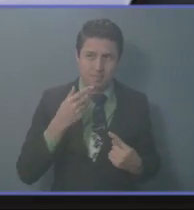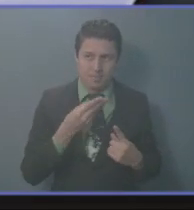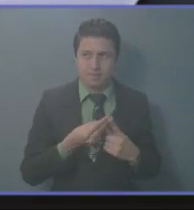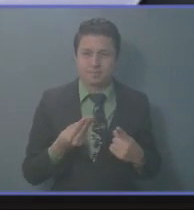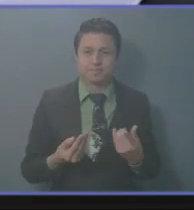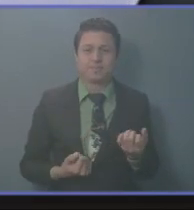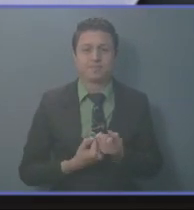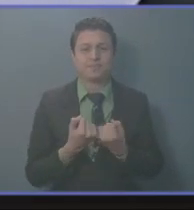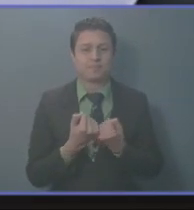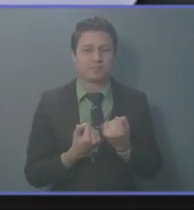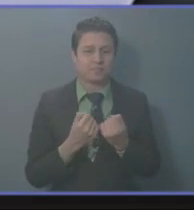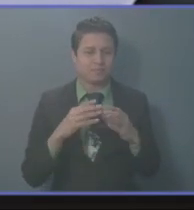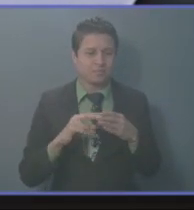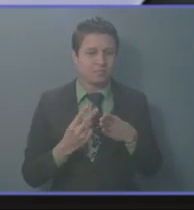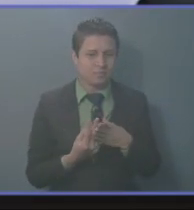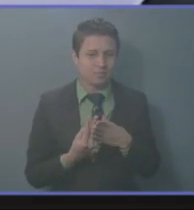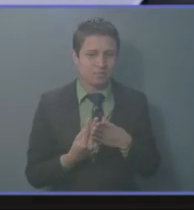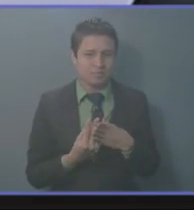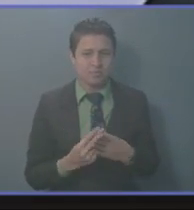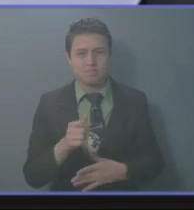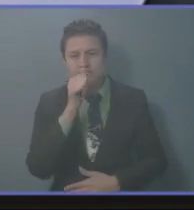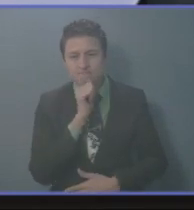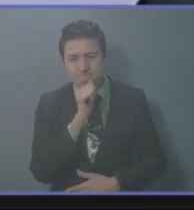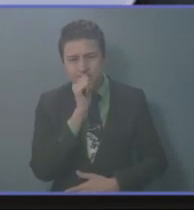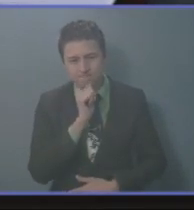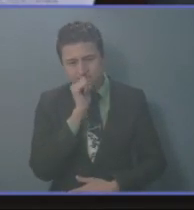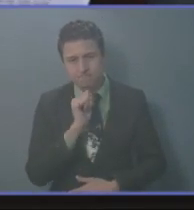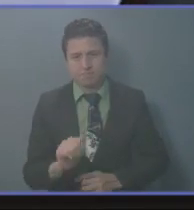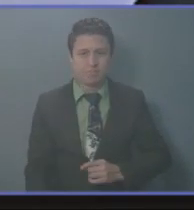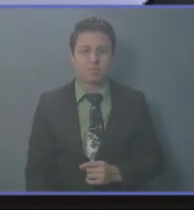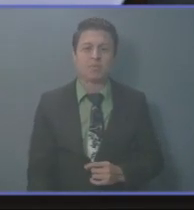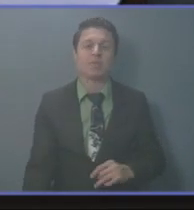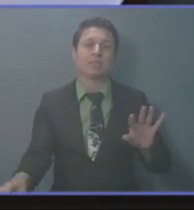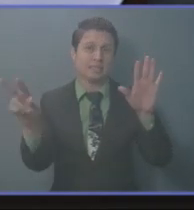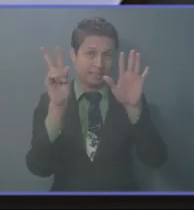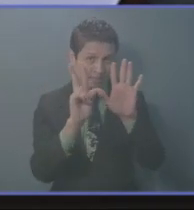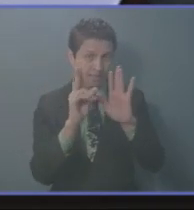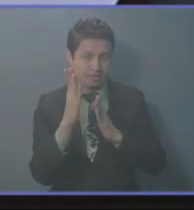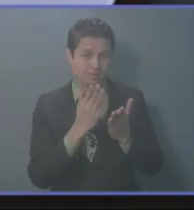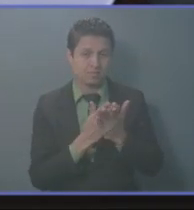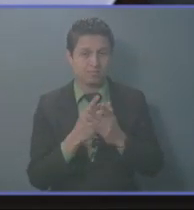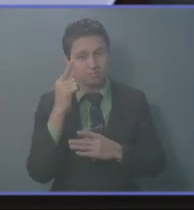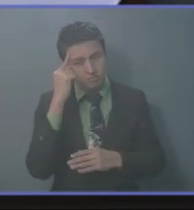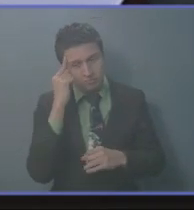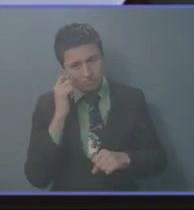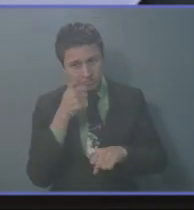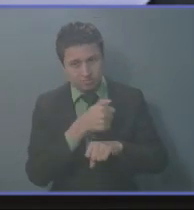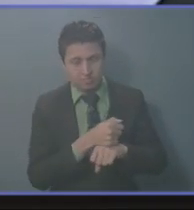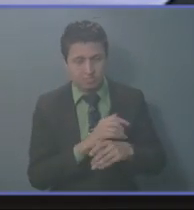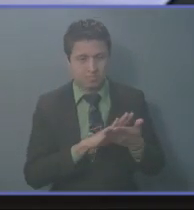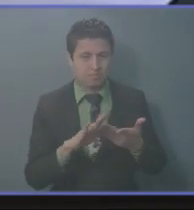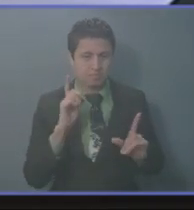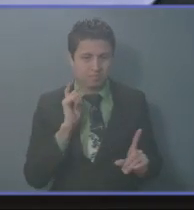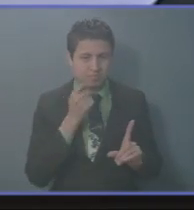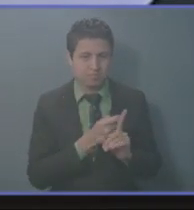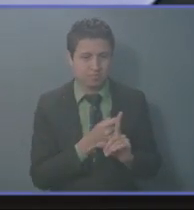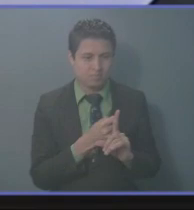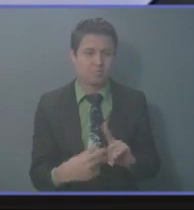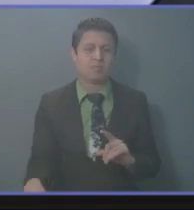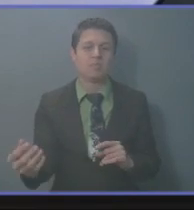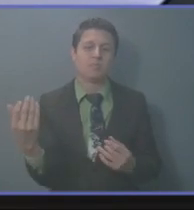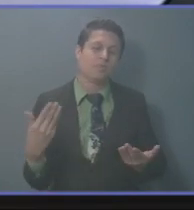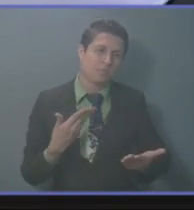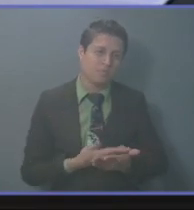sector le oferta el sector bancario privado. 7. Que en virtud de las consideraciones apuntadas de la